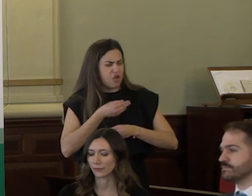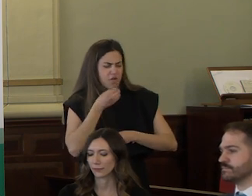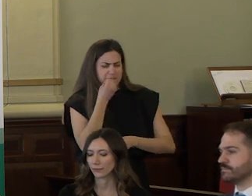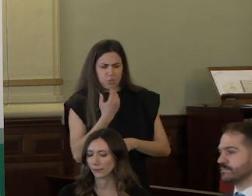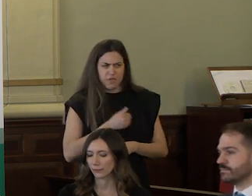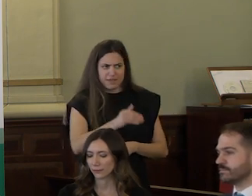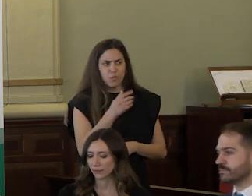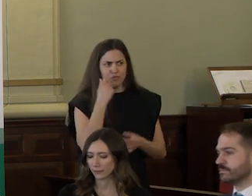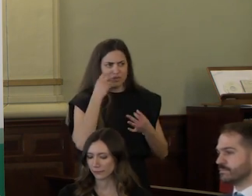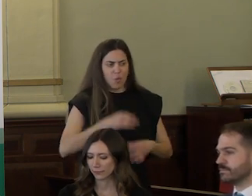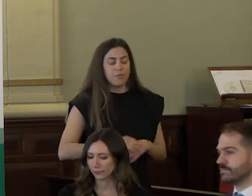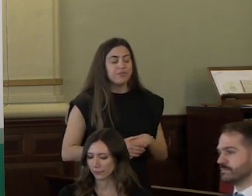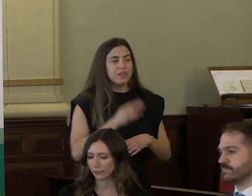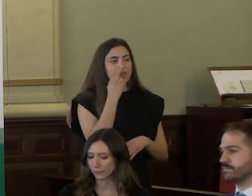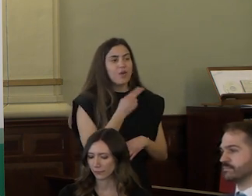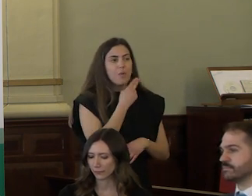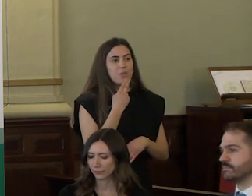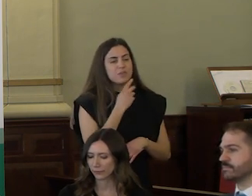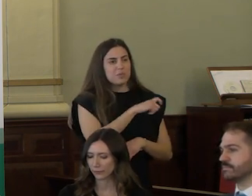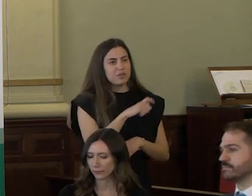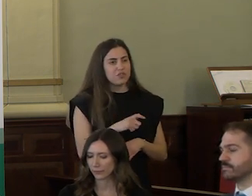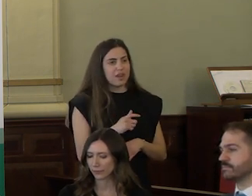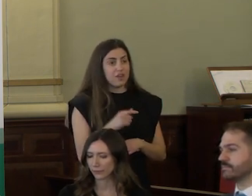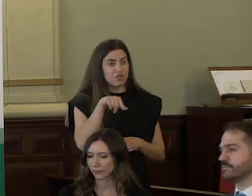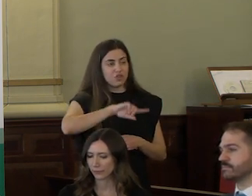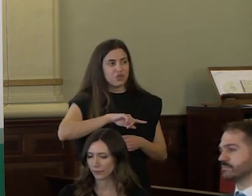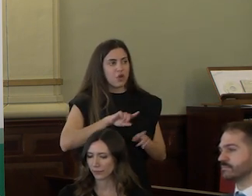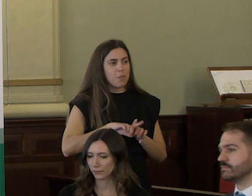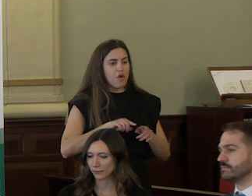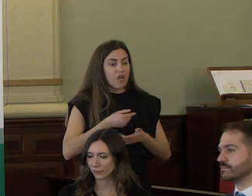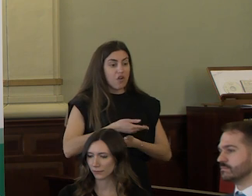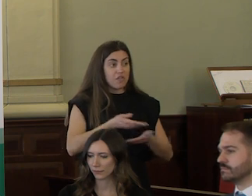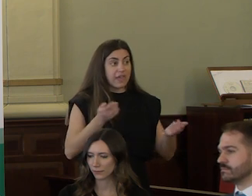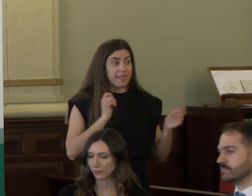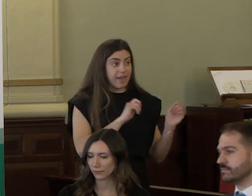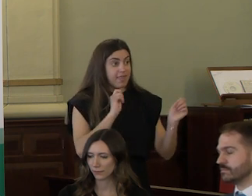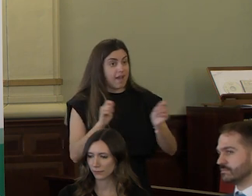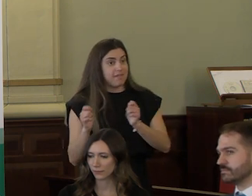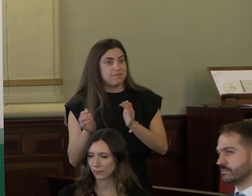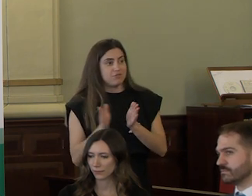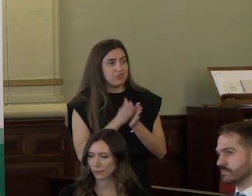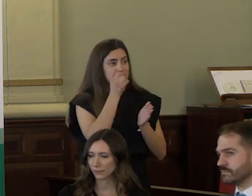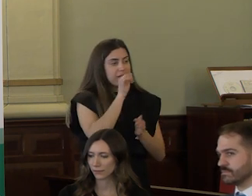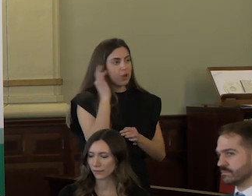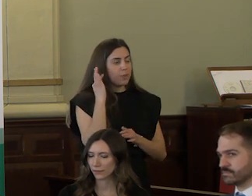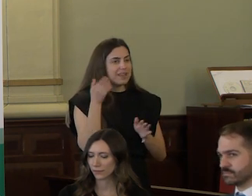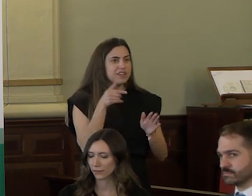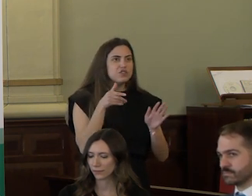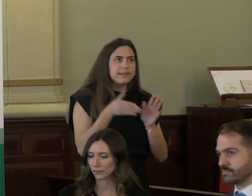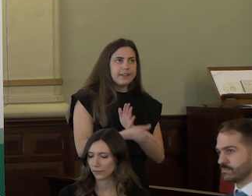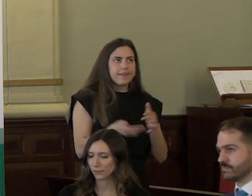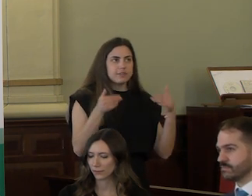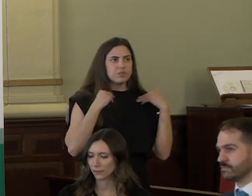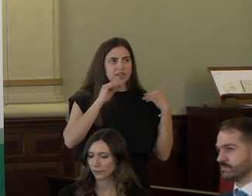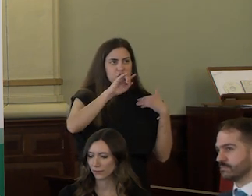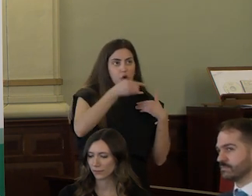y cuando apostamos y damos confianza a nuestros compañeros y compañeras es una doble responsabilidad. La